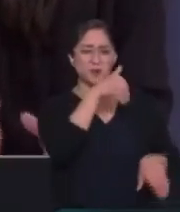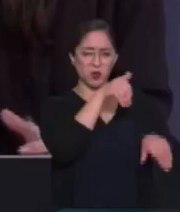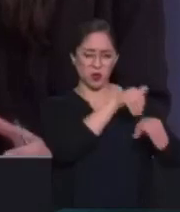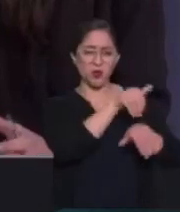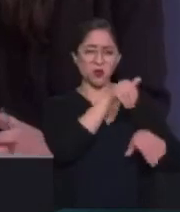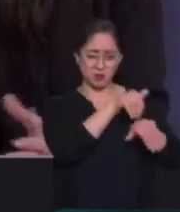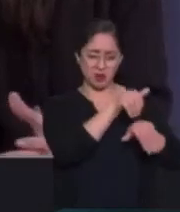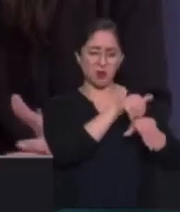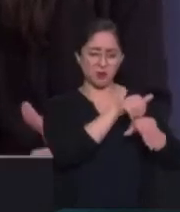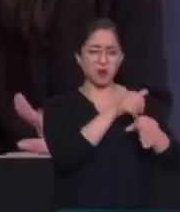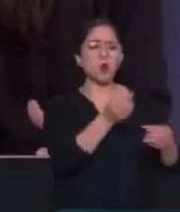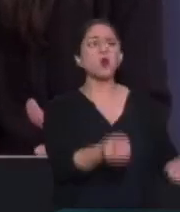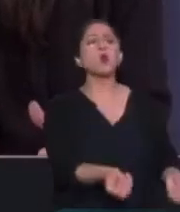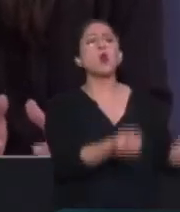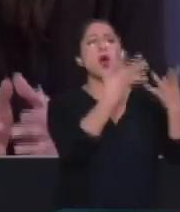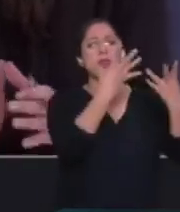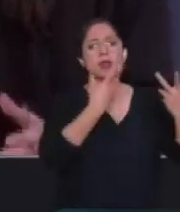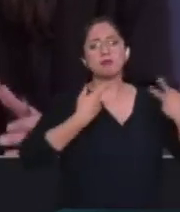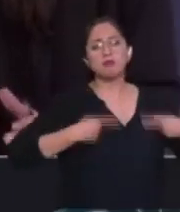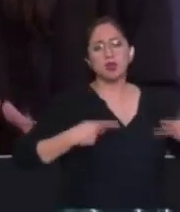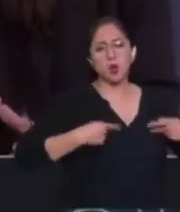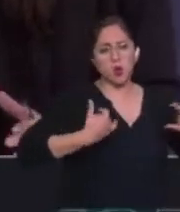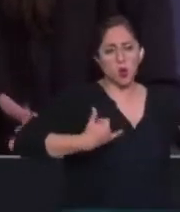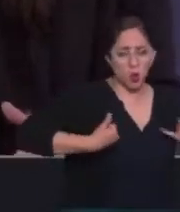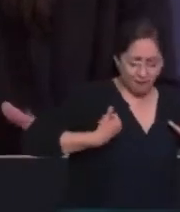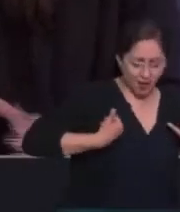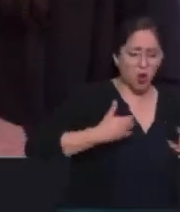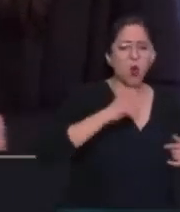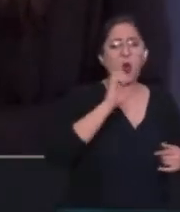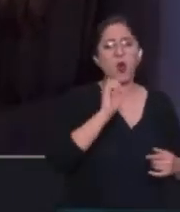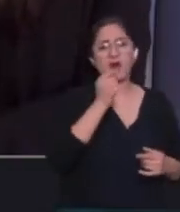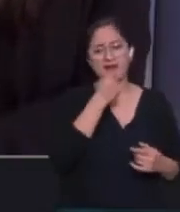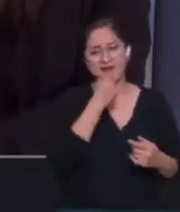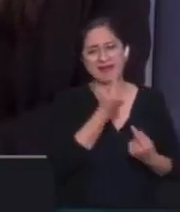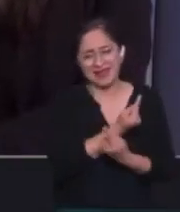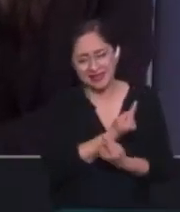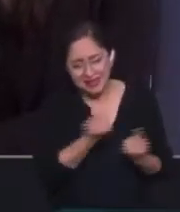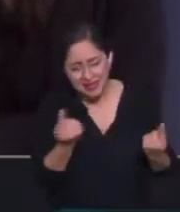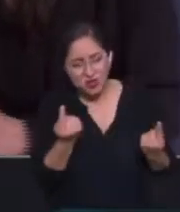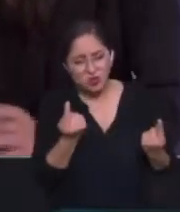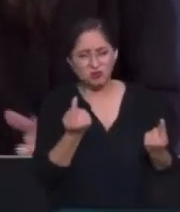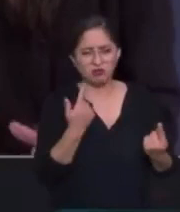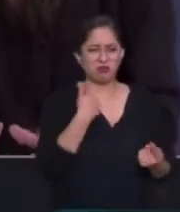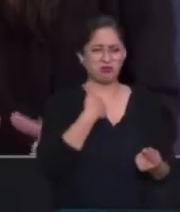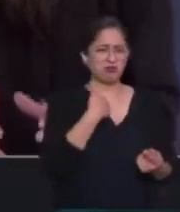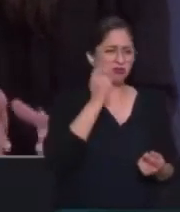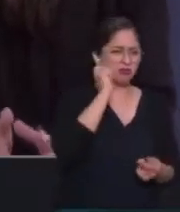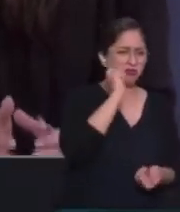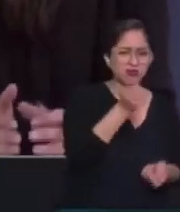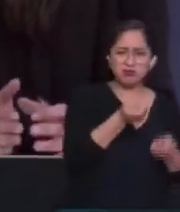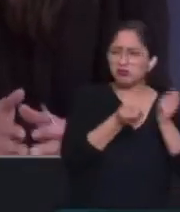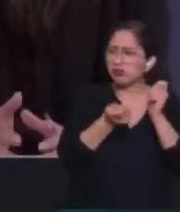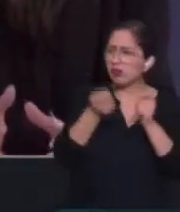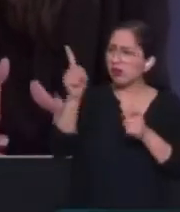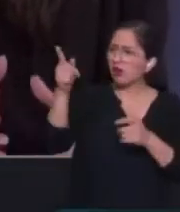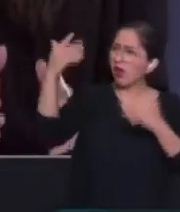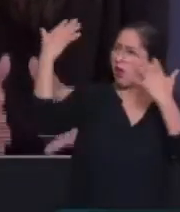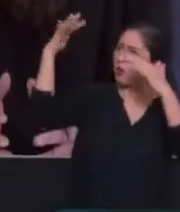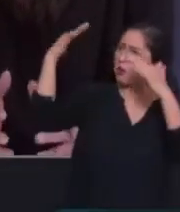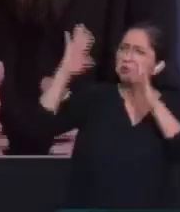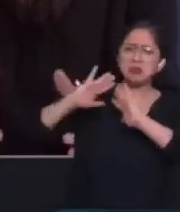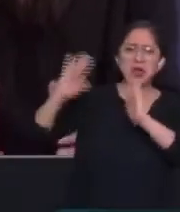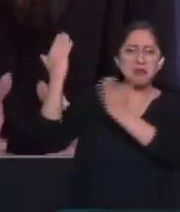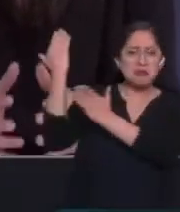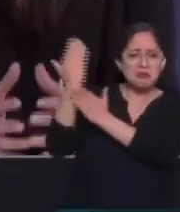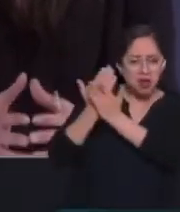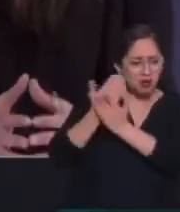personas jóvenes y a niños adolescentes, tiene que ver con lo que está pasando con otros grupos de edad. Sin embargo, podemos